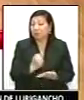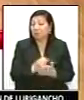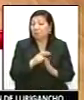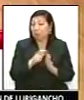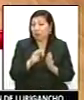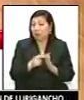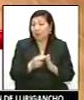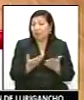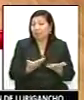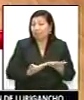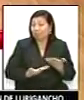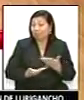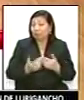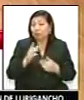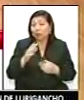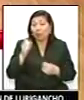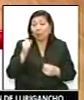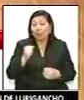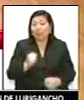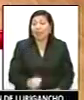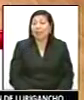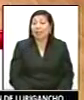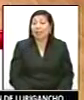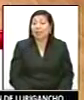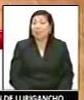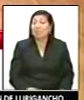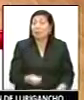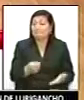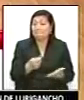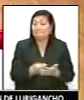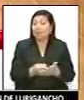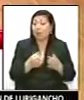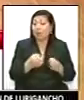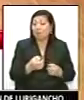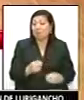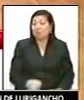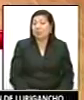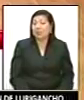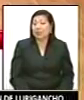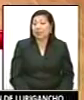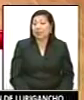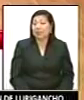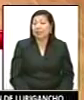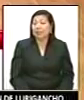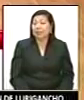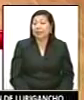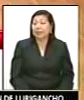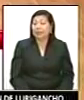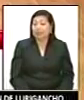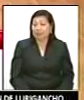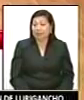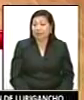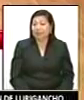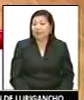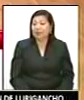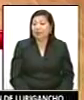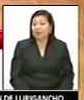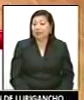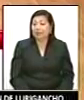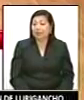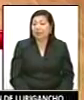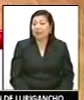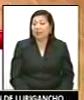proyecto porque restituye los derechos a una remuneración justa a miles de trabajadores en el país. Gracias, señor presidente. Muchas